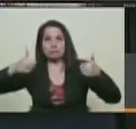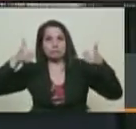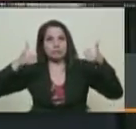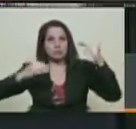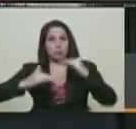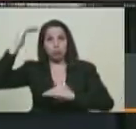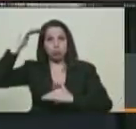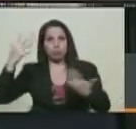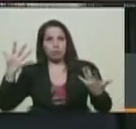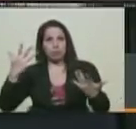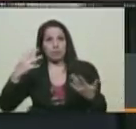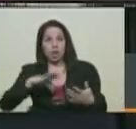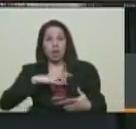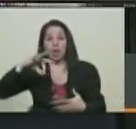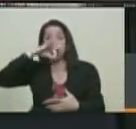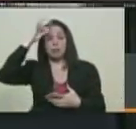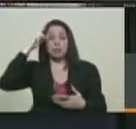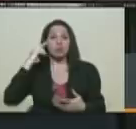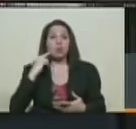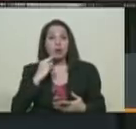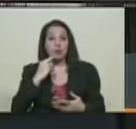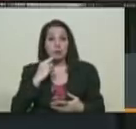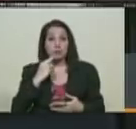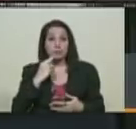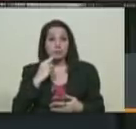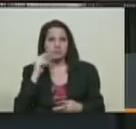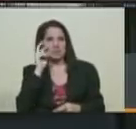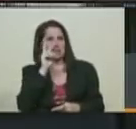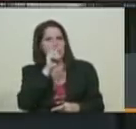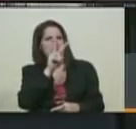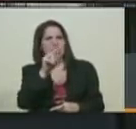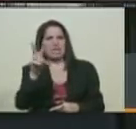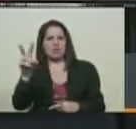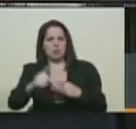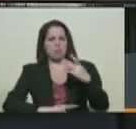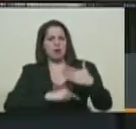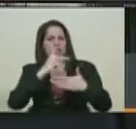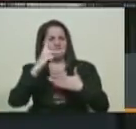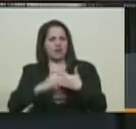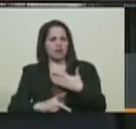bolivariano, no se dejen llevar por las planificaciones